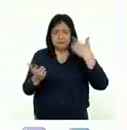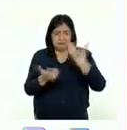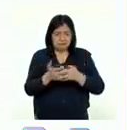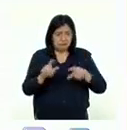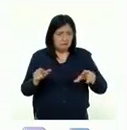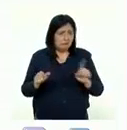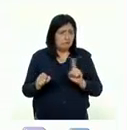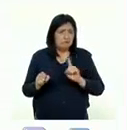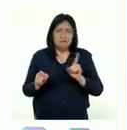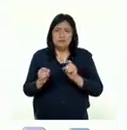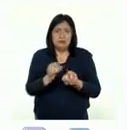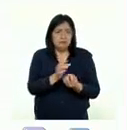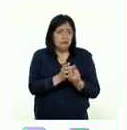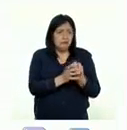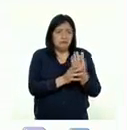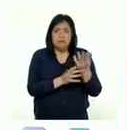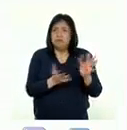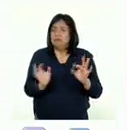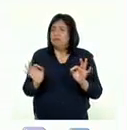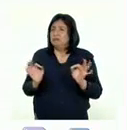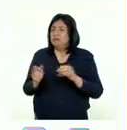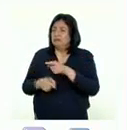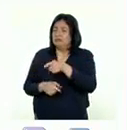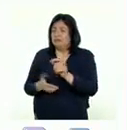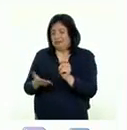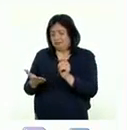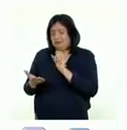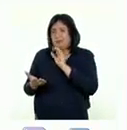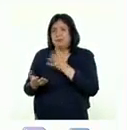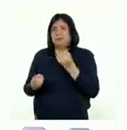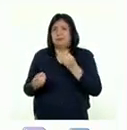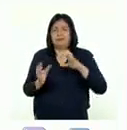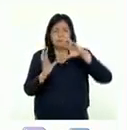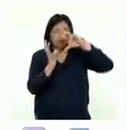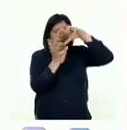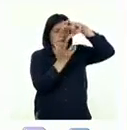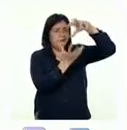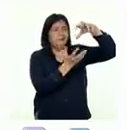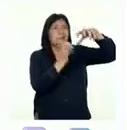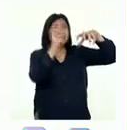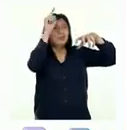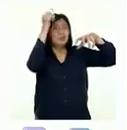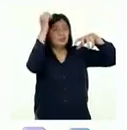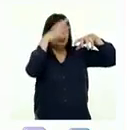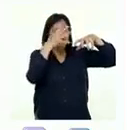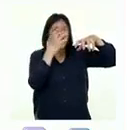lugar no coincidió con la aparición de las flores y el texto dice que es por el calentamiento